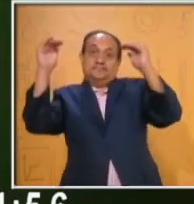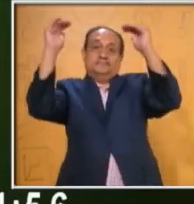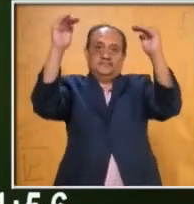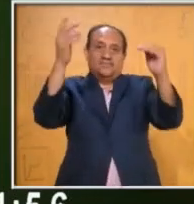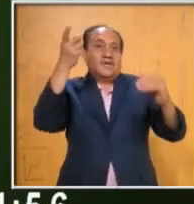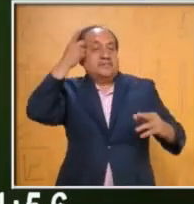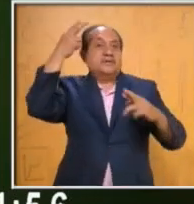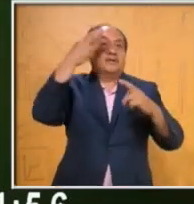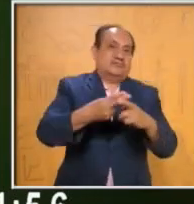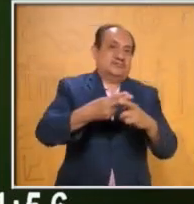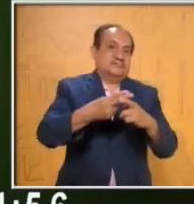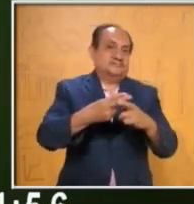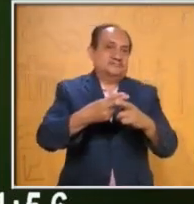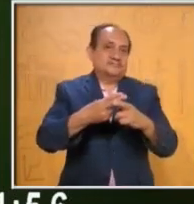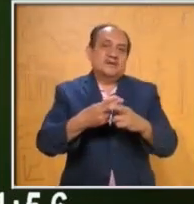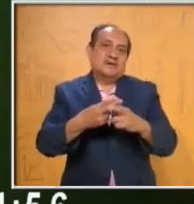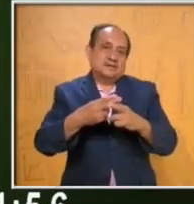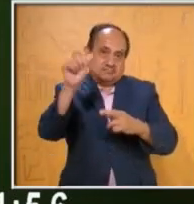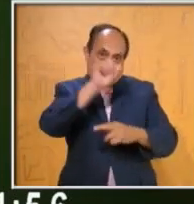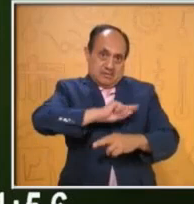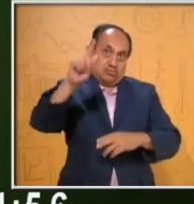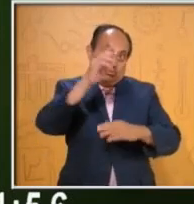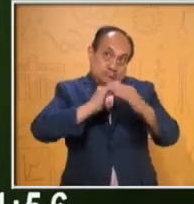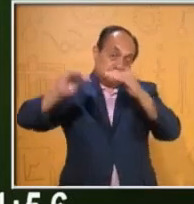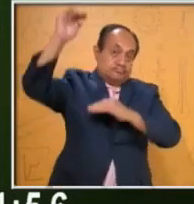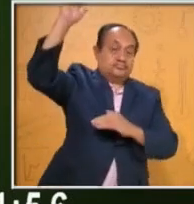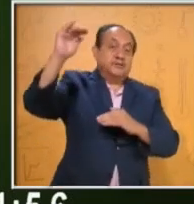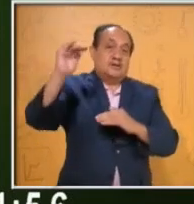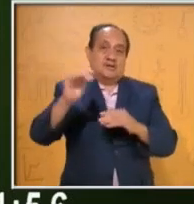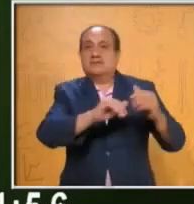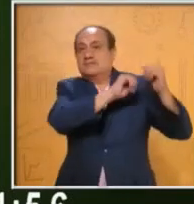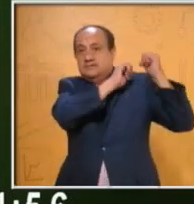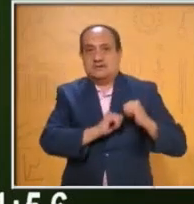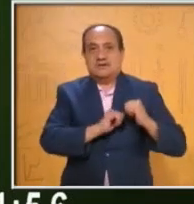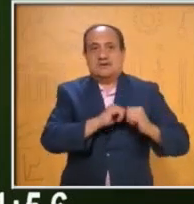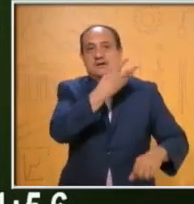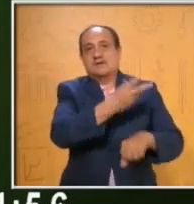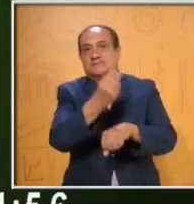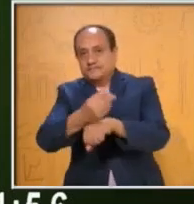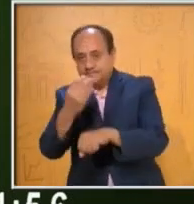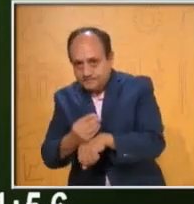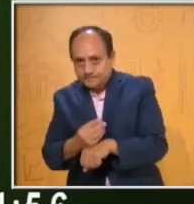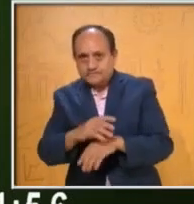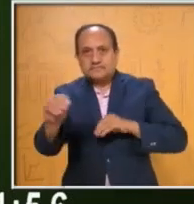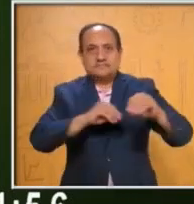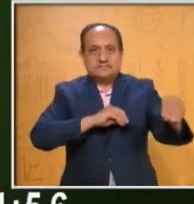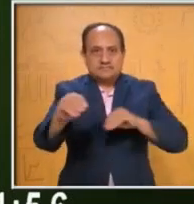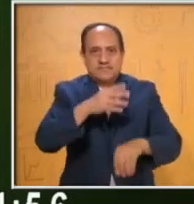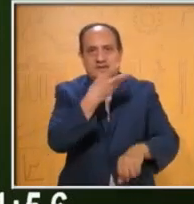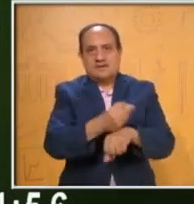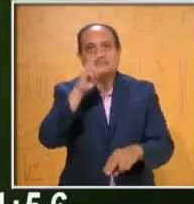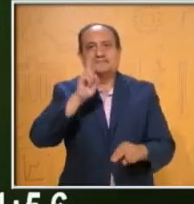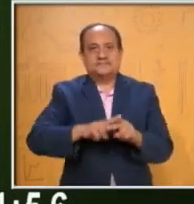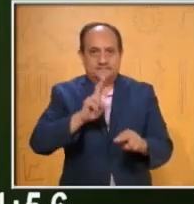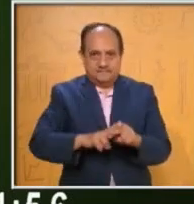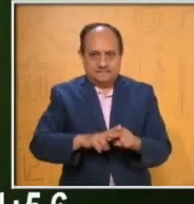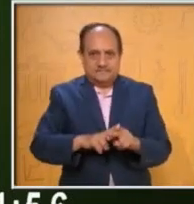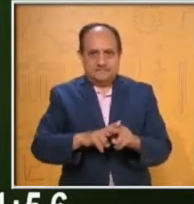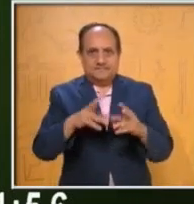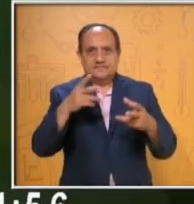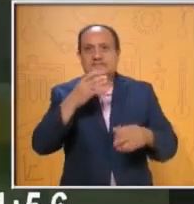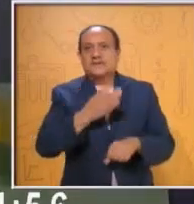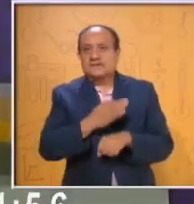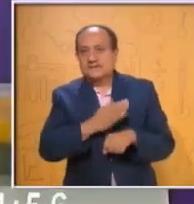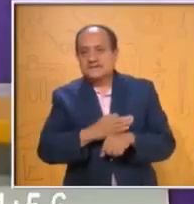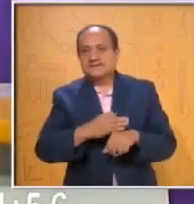el director de esta escuela, que él va a ser el encargado de actuar para arreglar esas bancas que están